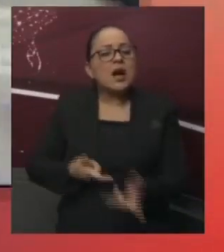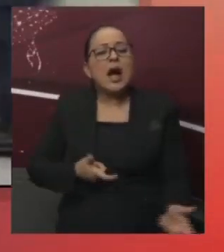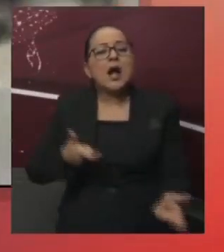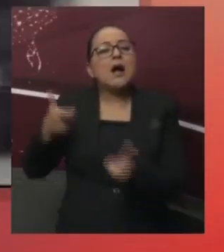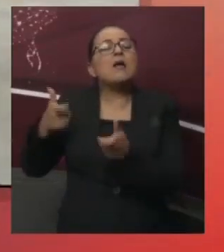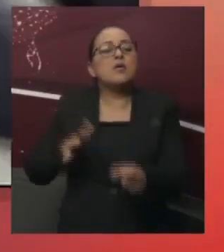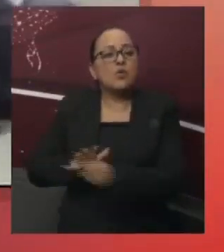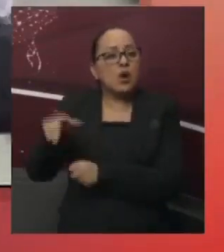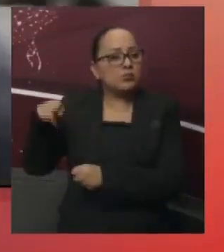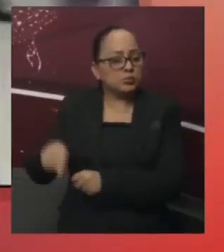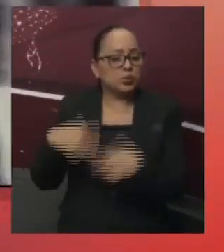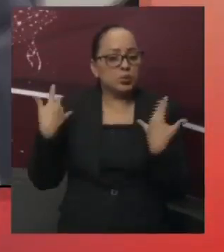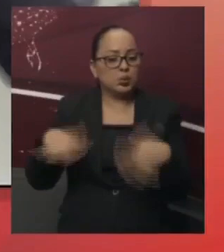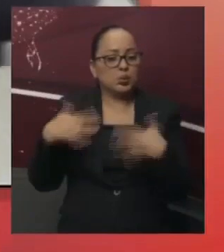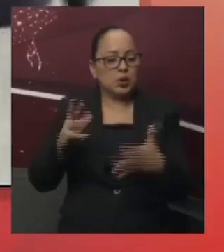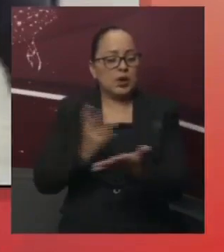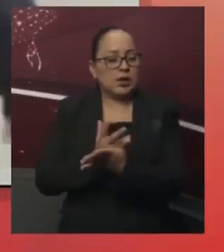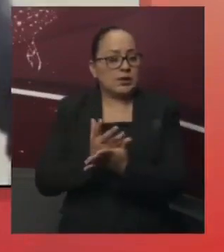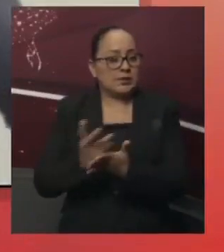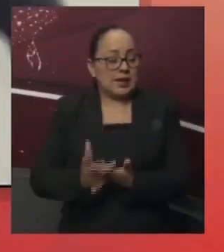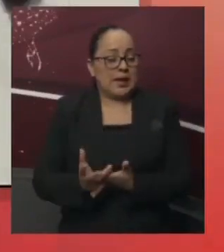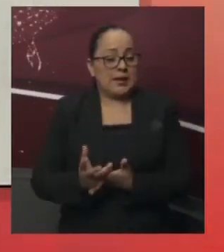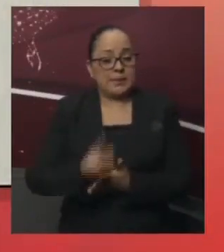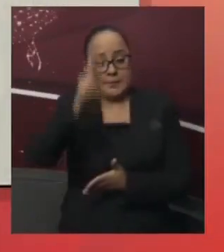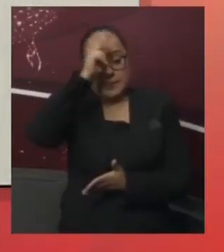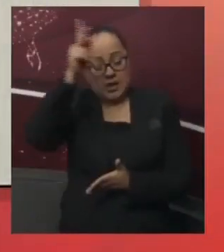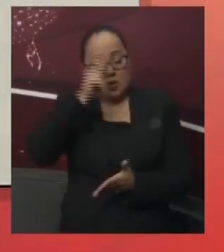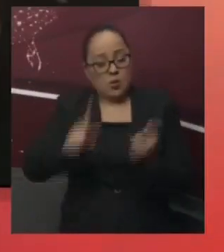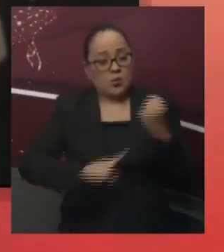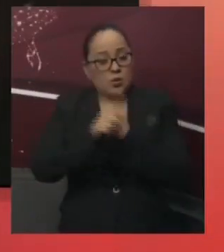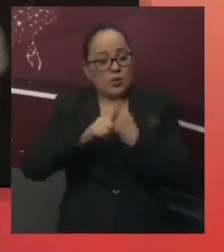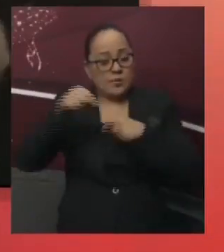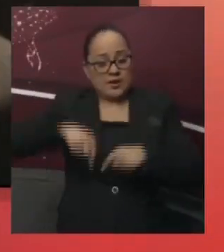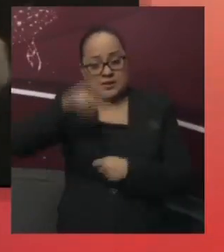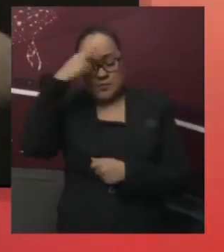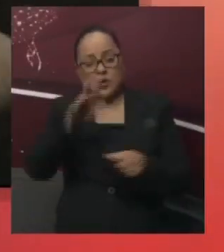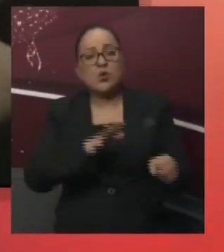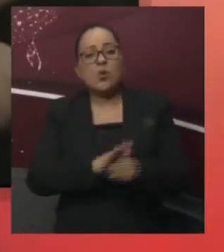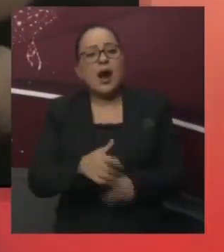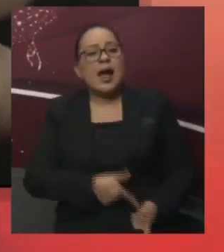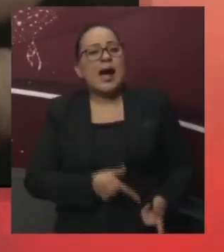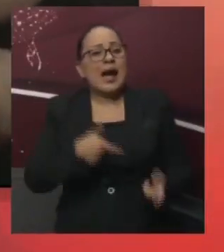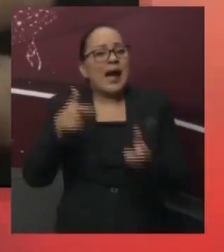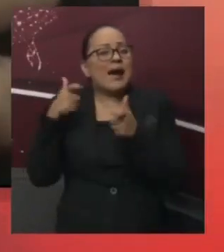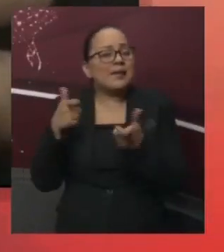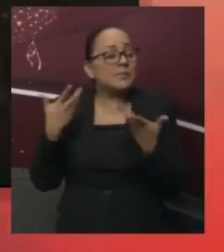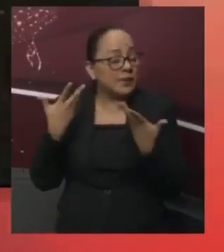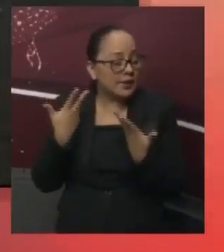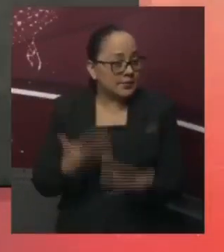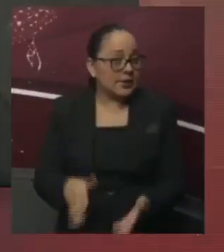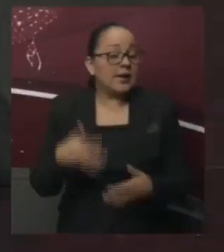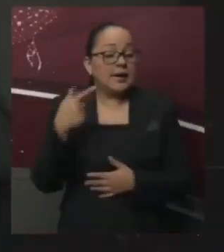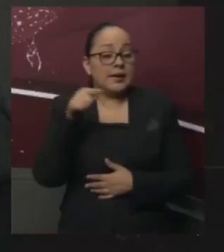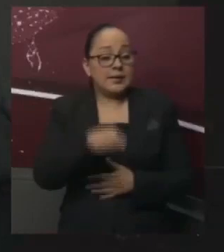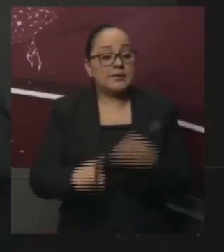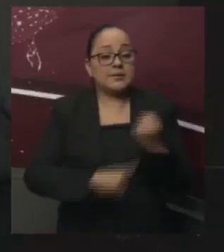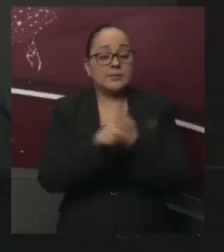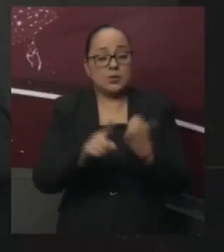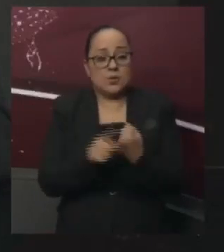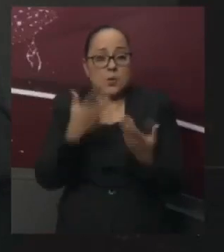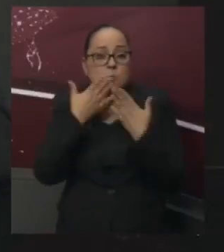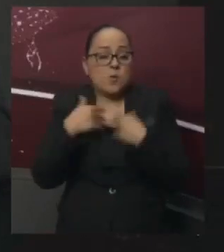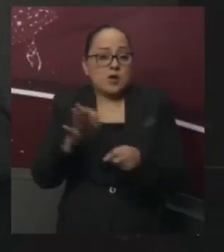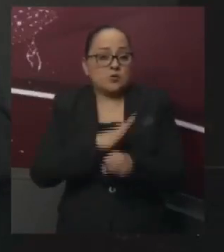los problemas de la violencia en México es la aportación de armas, ¿sí? Es un tema que encuentro que no se habla lo